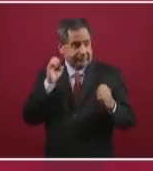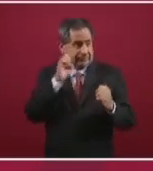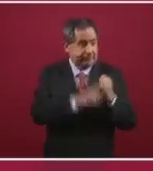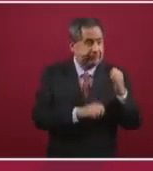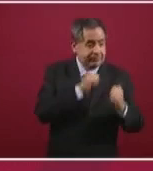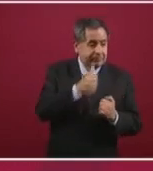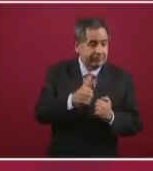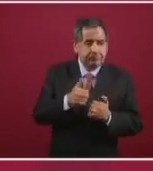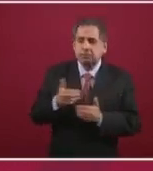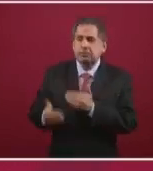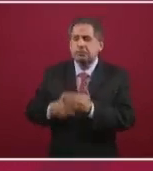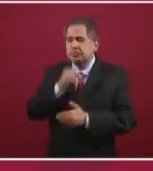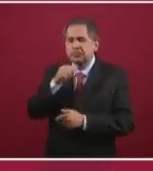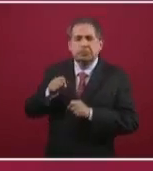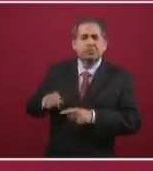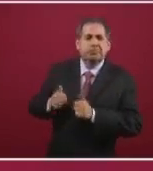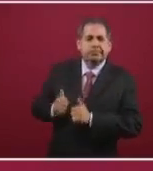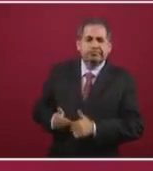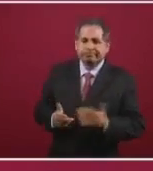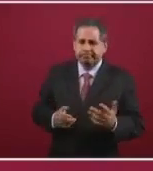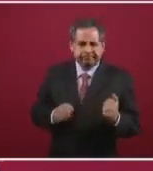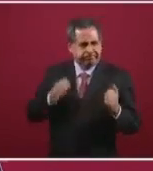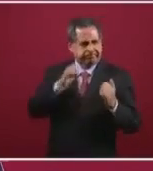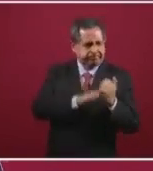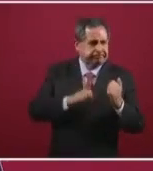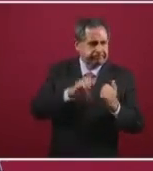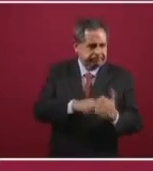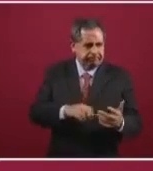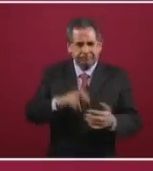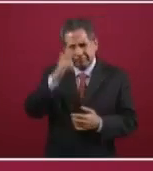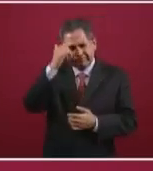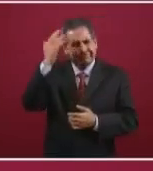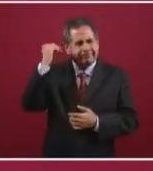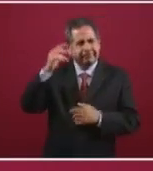avanza, y todo aquello de que no seas tonto,